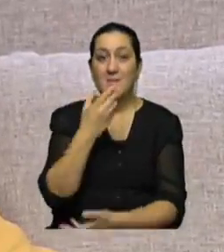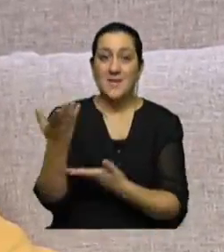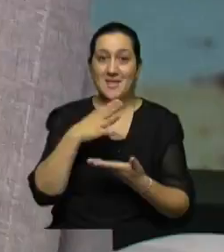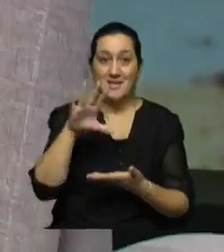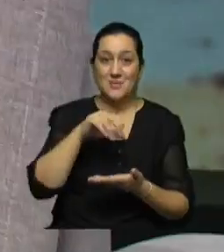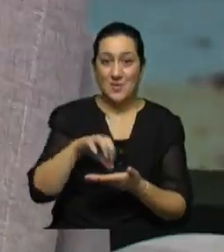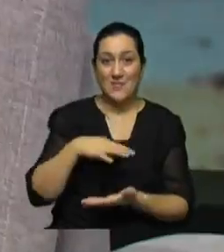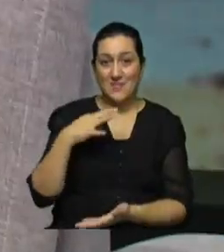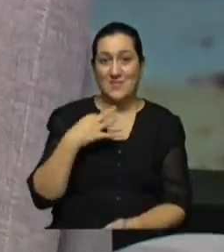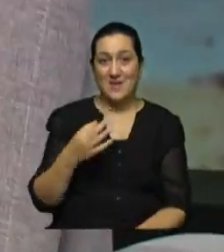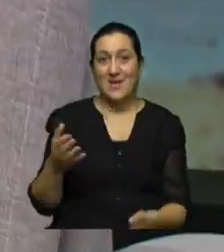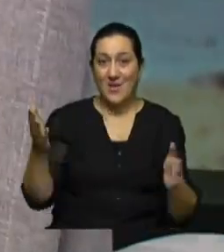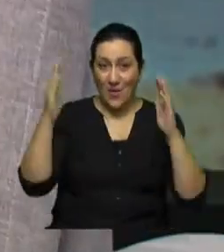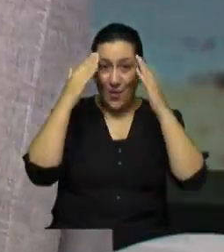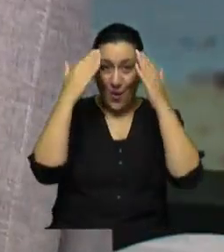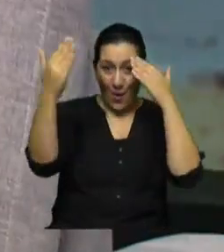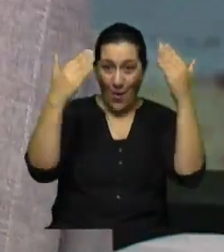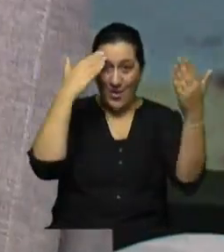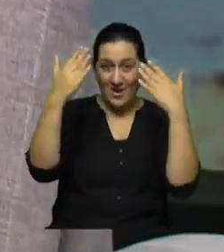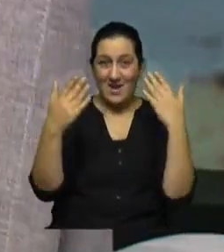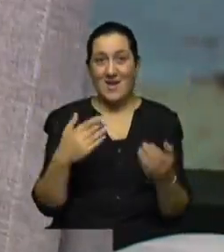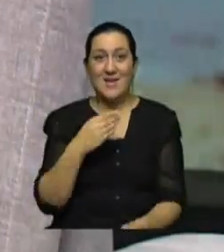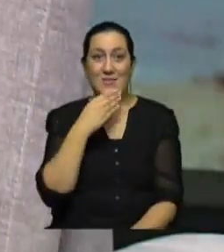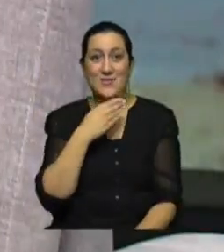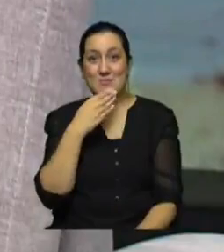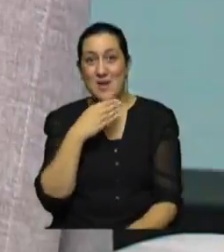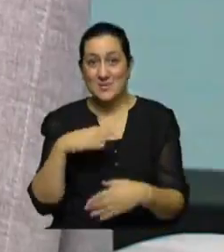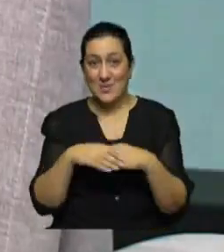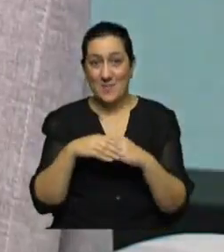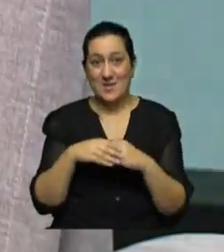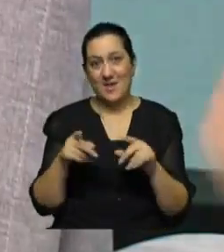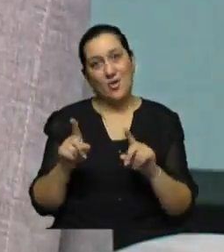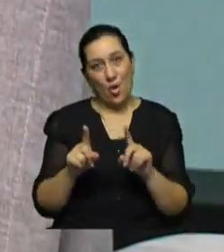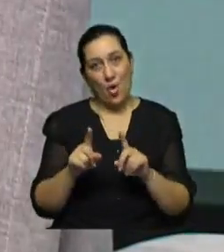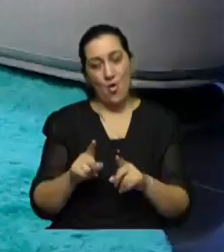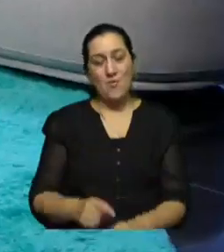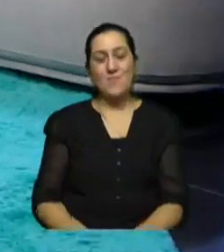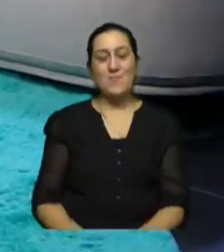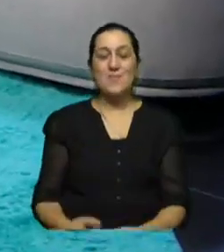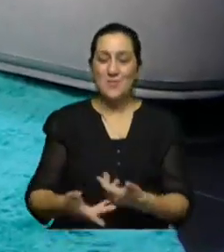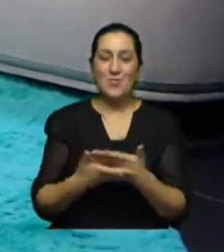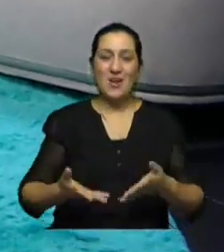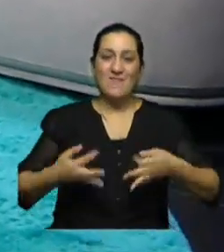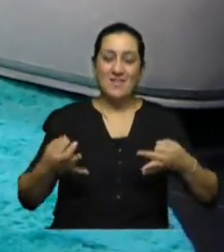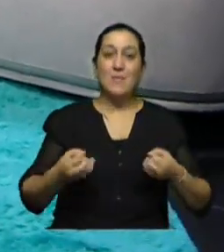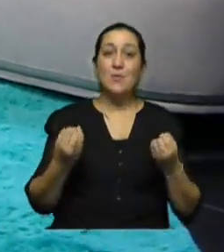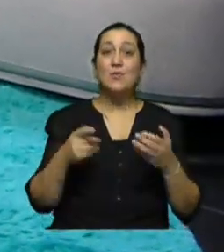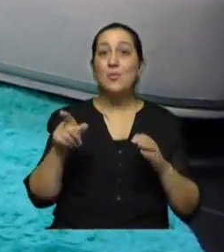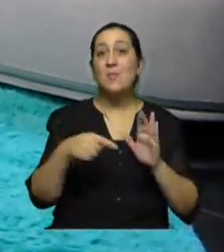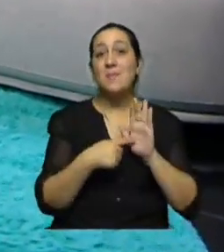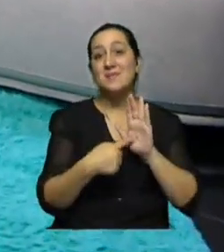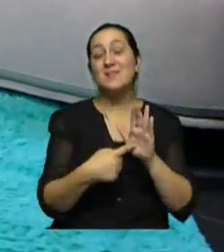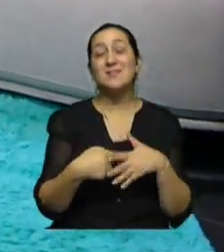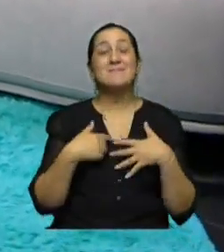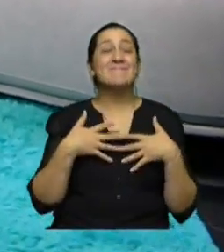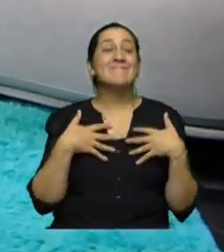Hola. Hay que disimular que somos muy amigas. No disimulemos nada. No disimulemos. Televisión, verdad. Bueno, no, Dana, porque cuando vos me presentabas, yo como que me